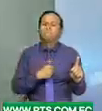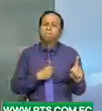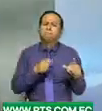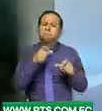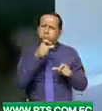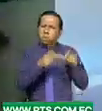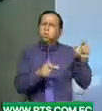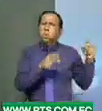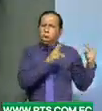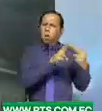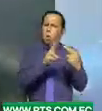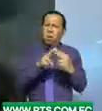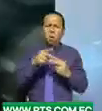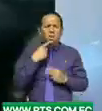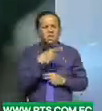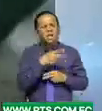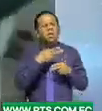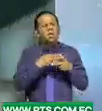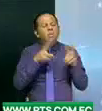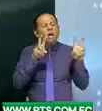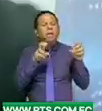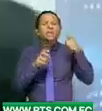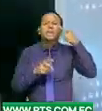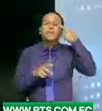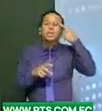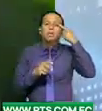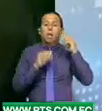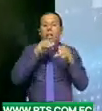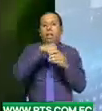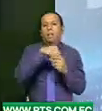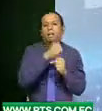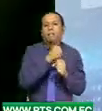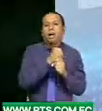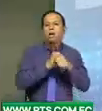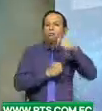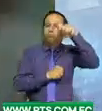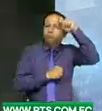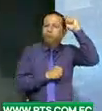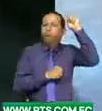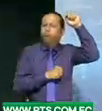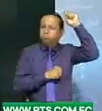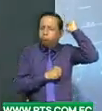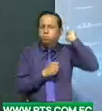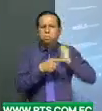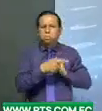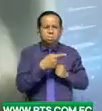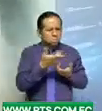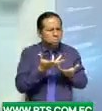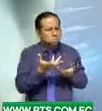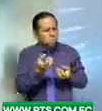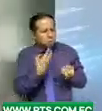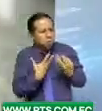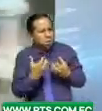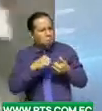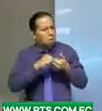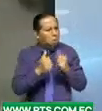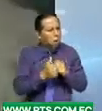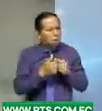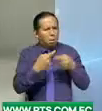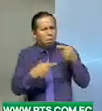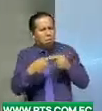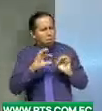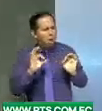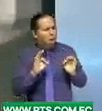el chino que trabajaba en esta barbería y a decir de los moradores de la zona no tenía líos o al menos no le conocían enemigos